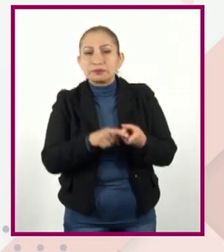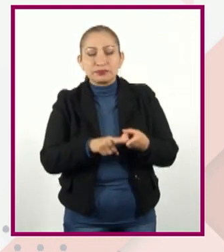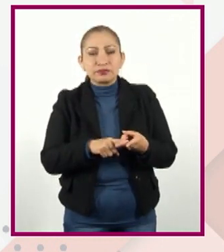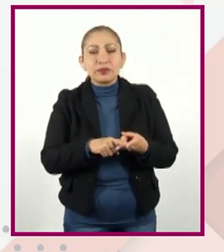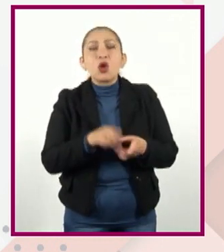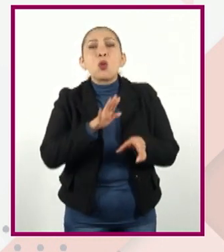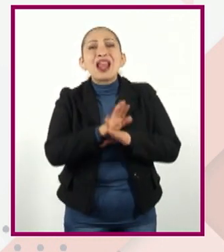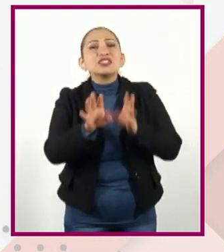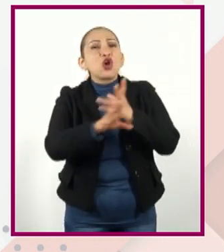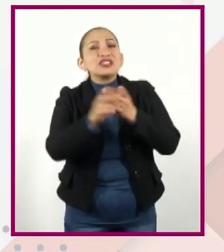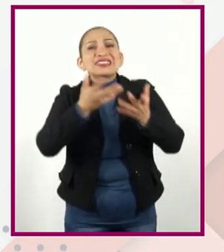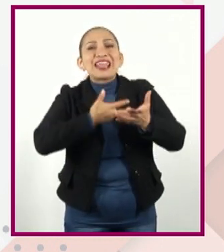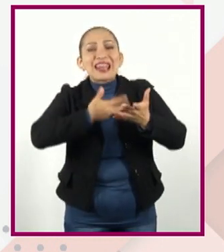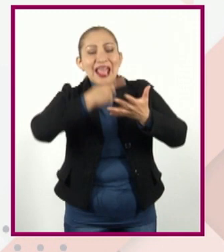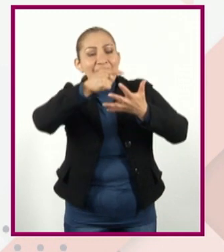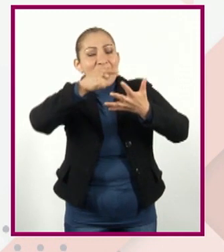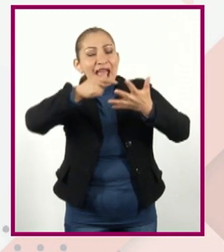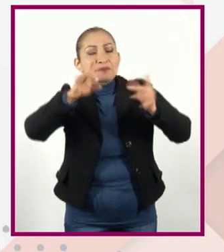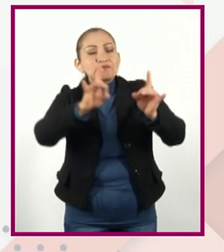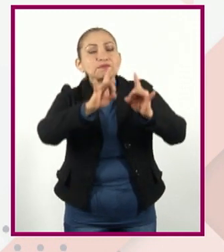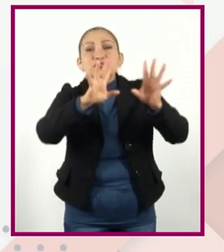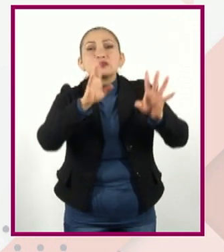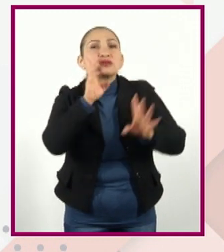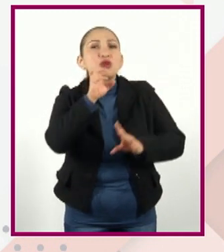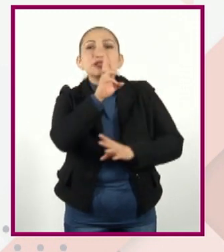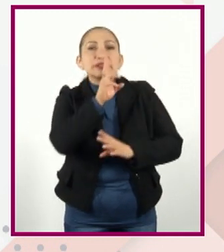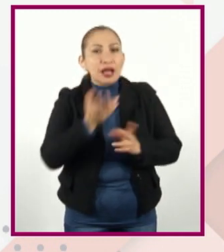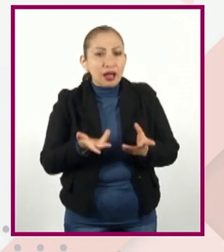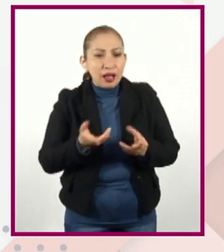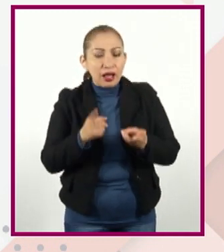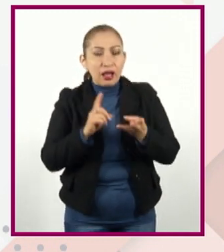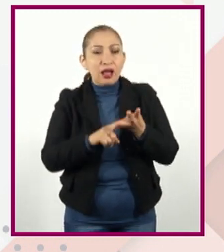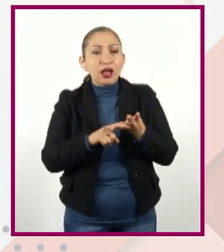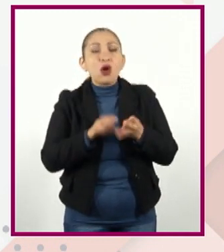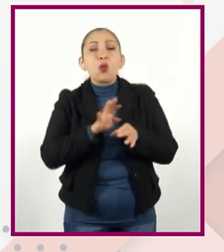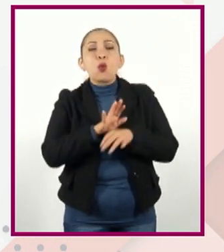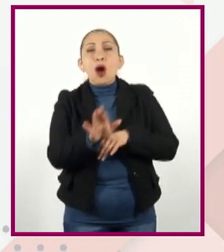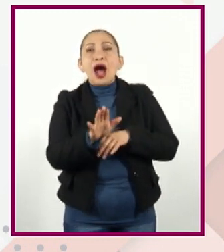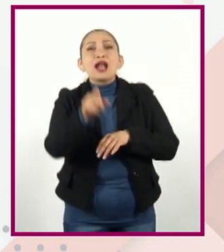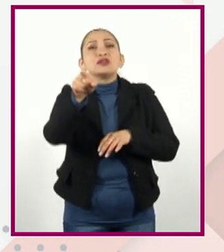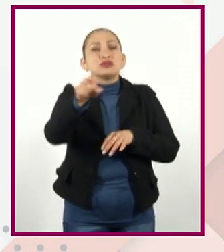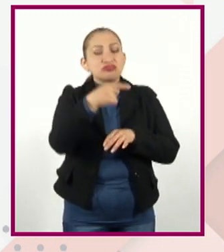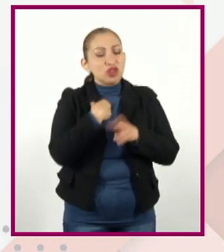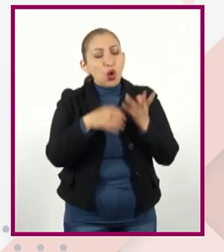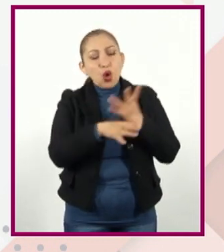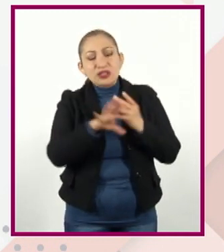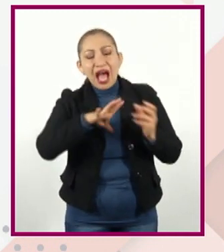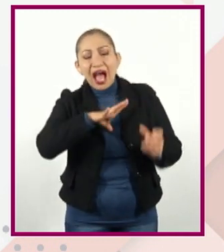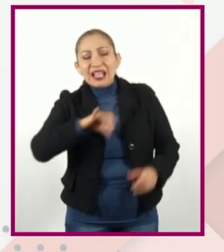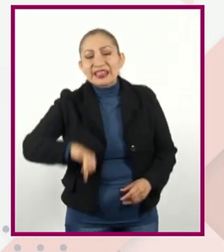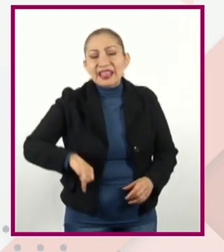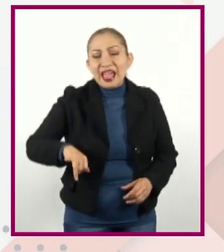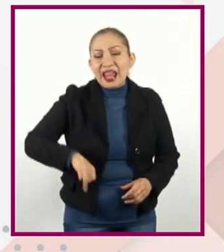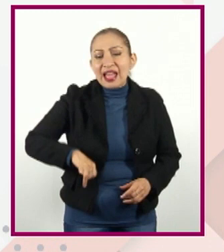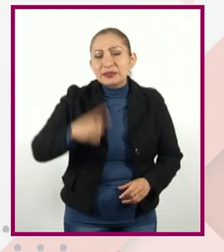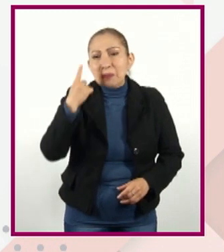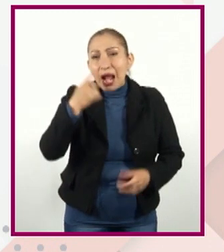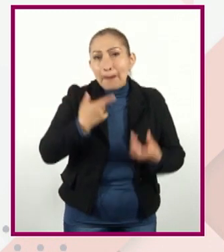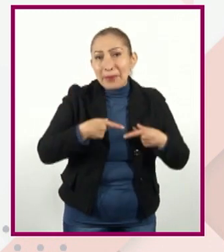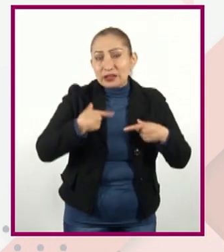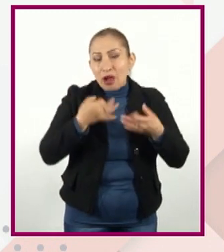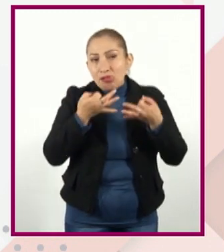son los elementos de un hecho noticioso? ¿Cuáles son los factores de interés a considerar?